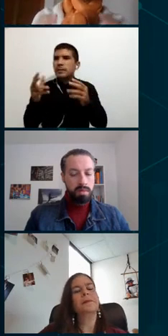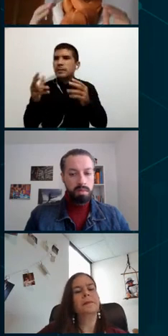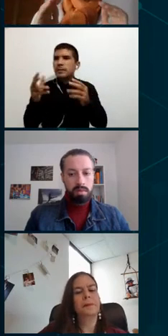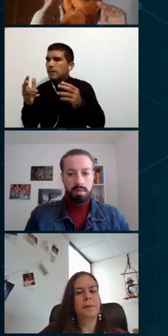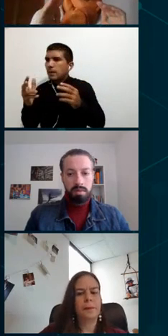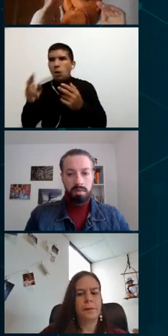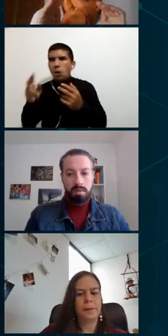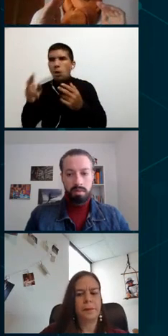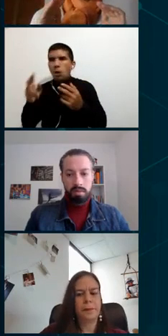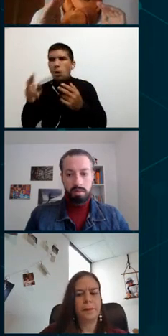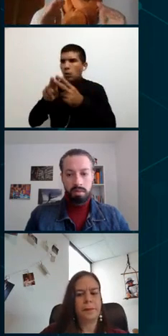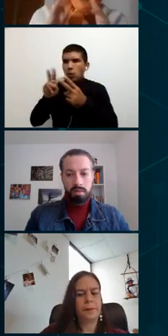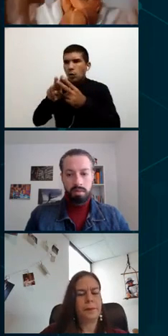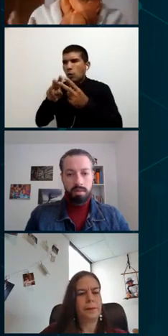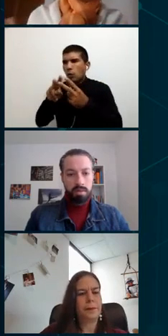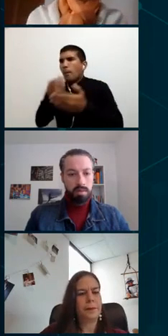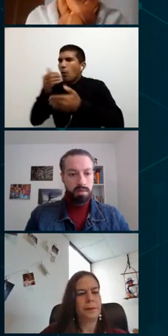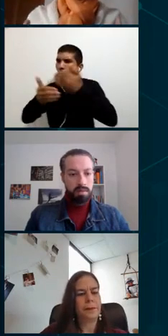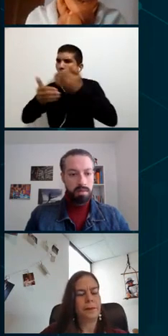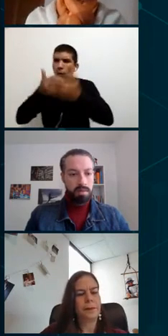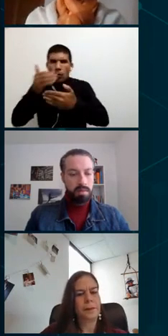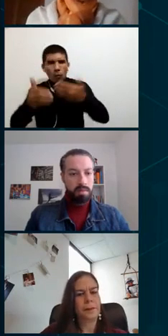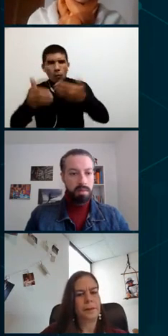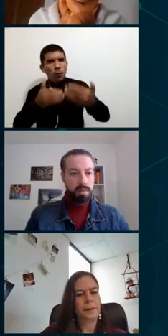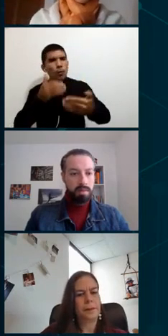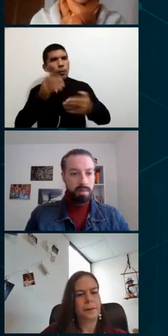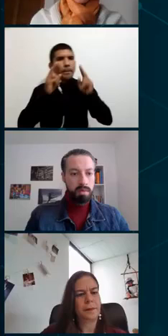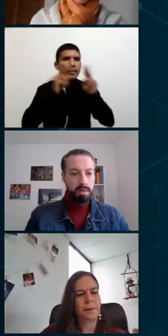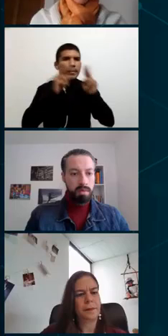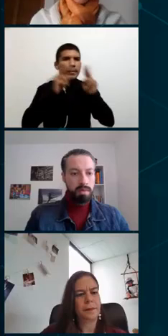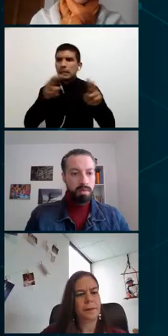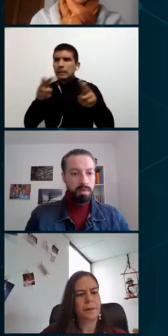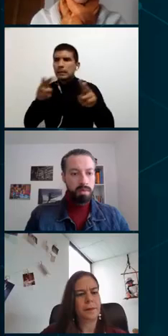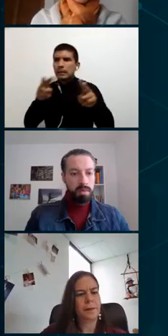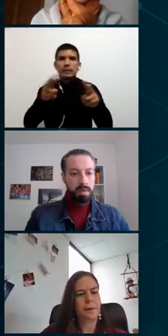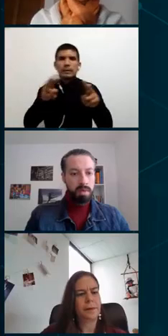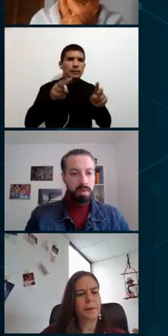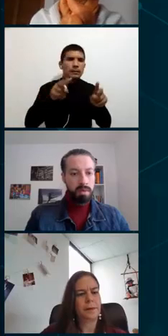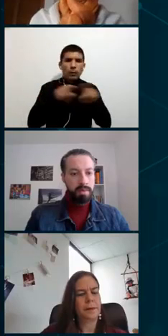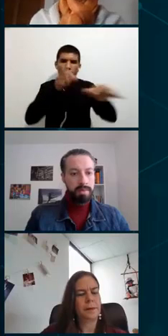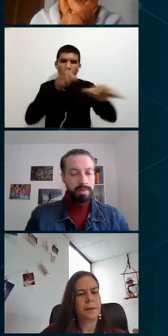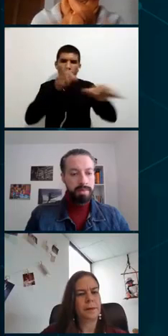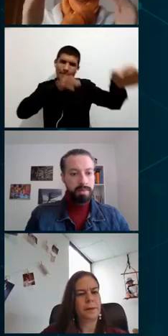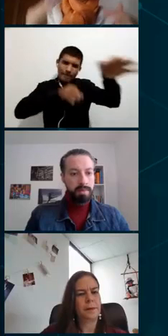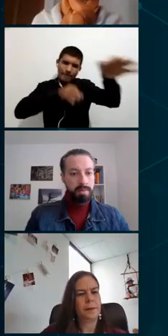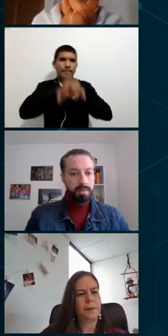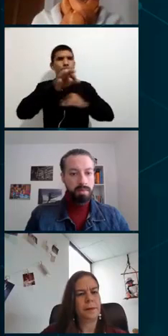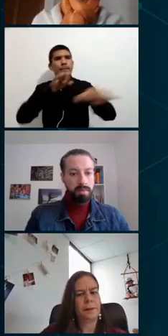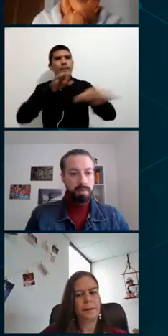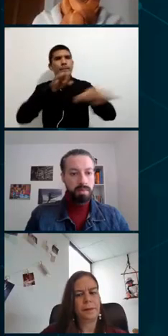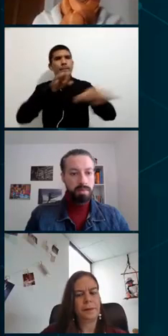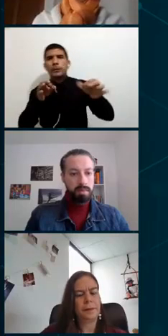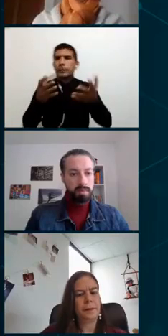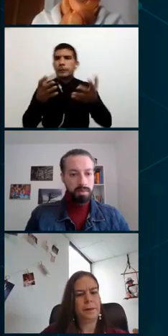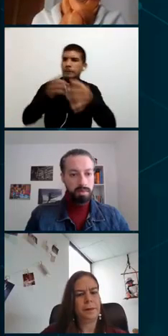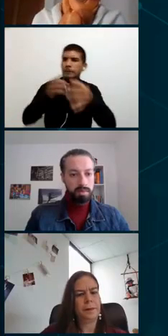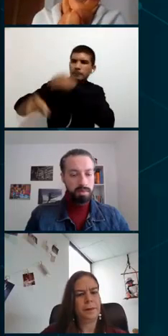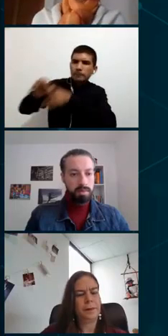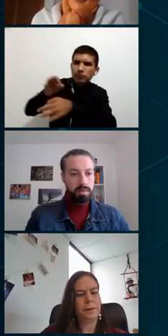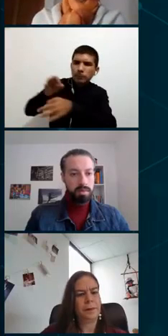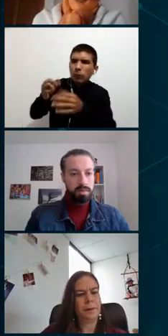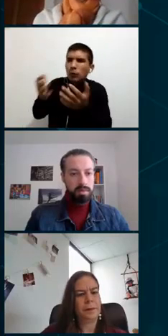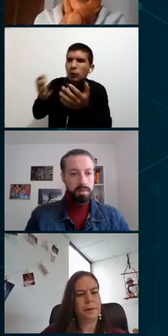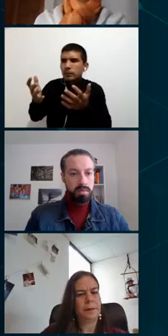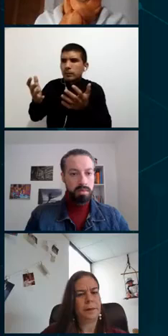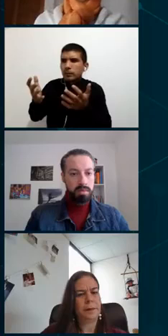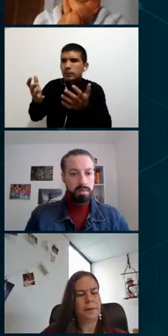cosas y es completamente orientado al diseño. Ahora, El tema de diseño quiero que lo bajemos de, o sea, si de pronto